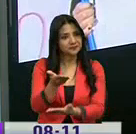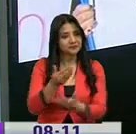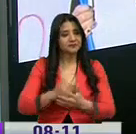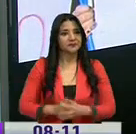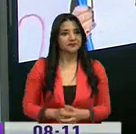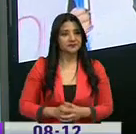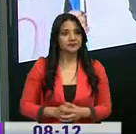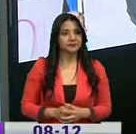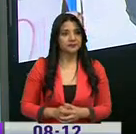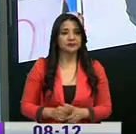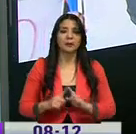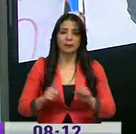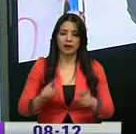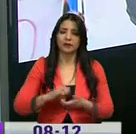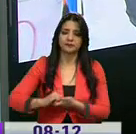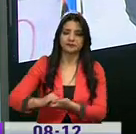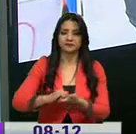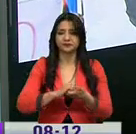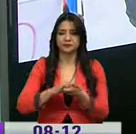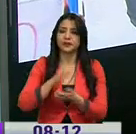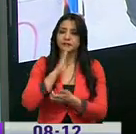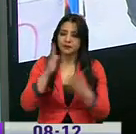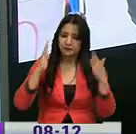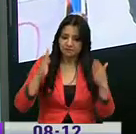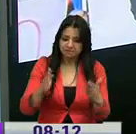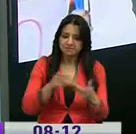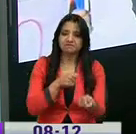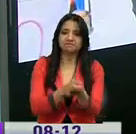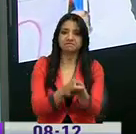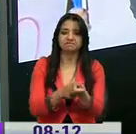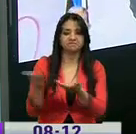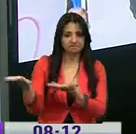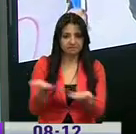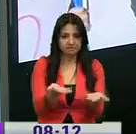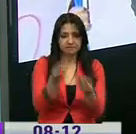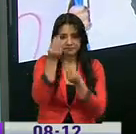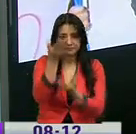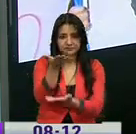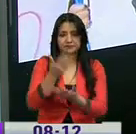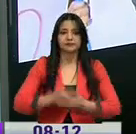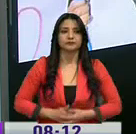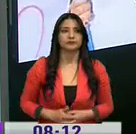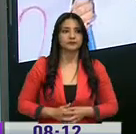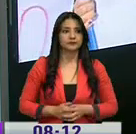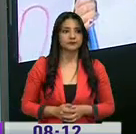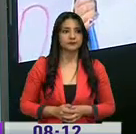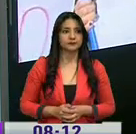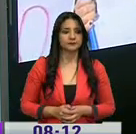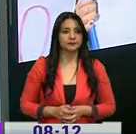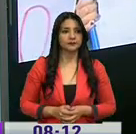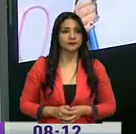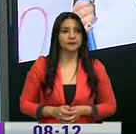pero tremendamente solidarios, siempre con ellos. Por favor, adelante, infórmanos.